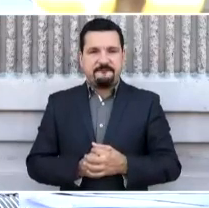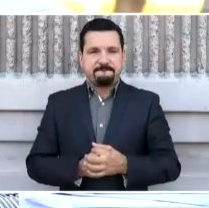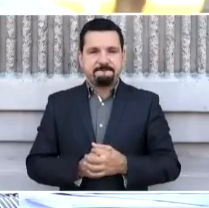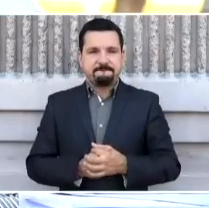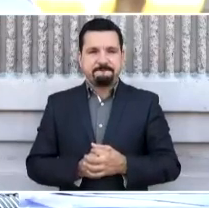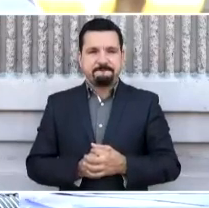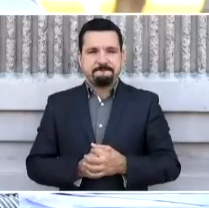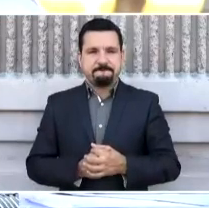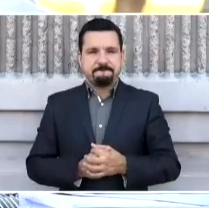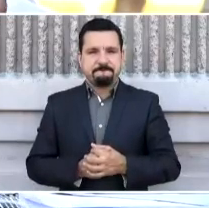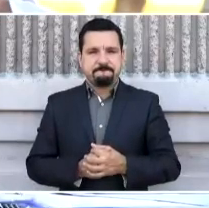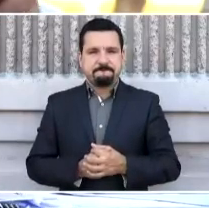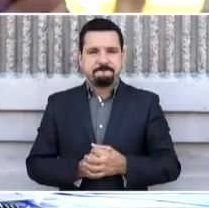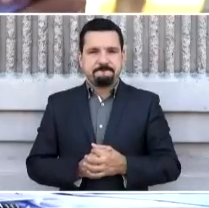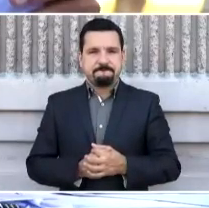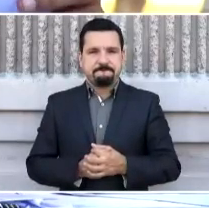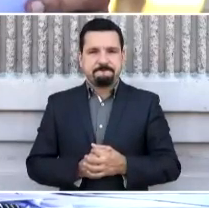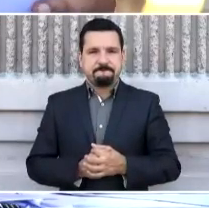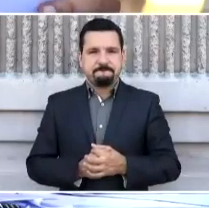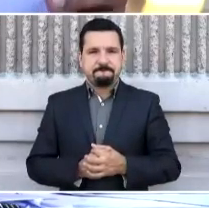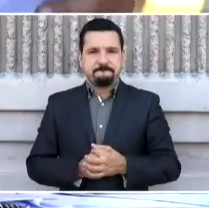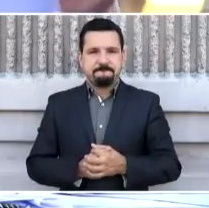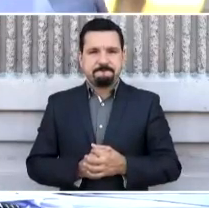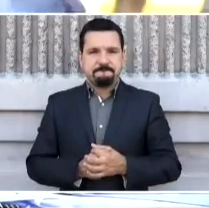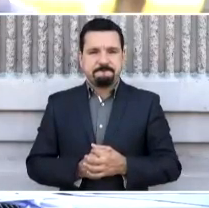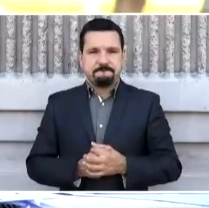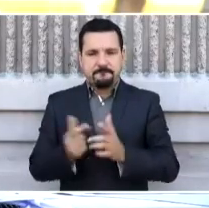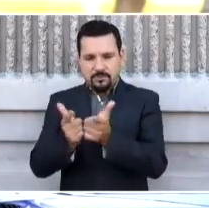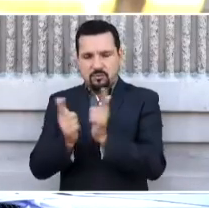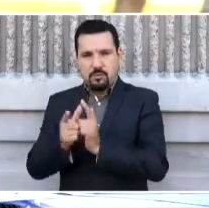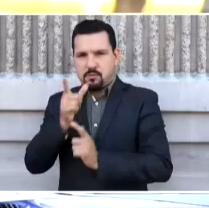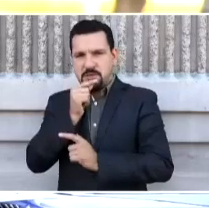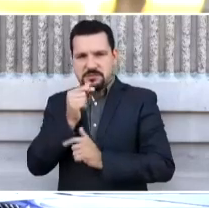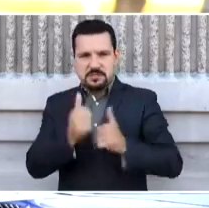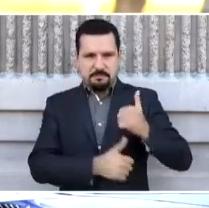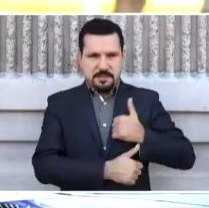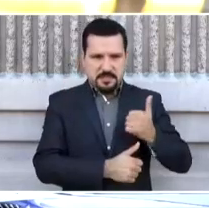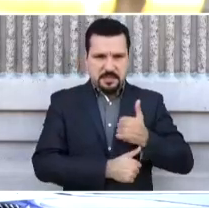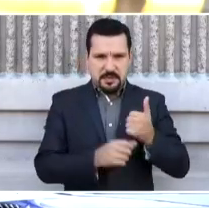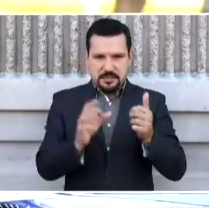a la situación en poblaciones o en grupos específicos.